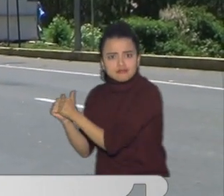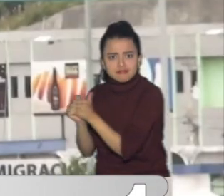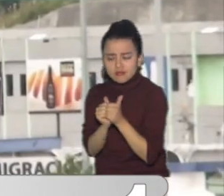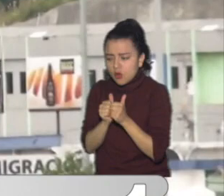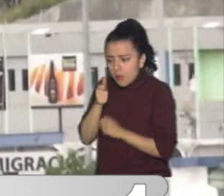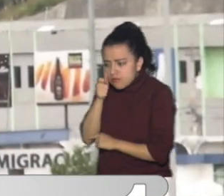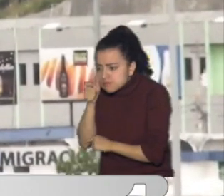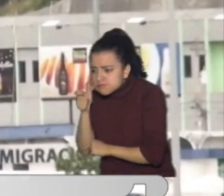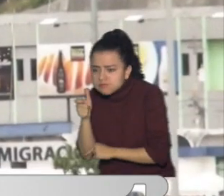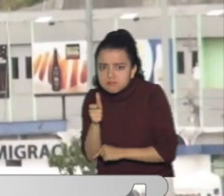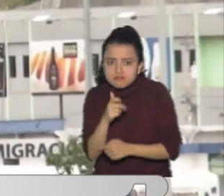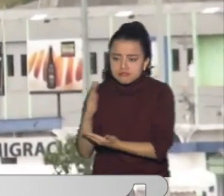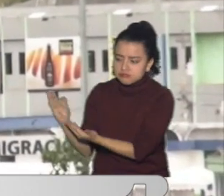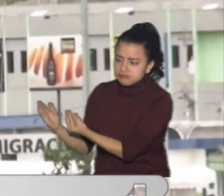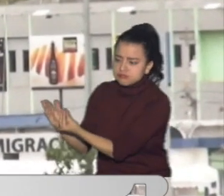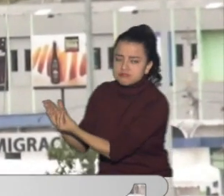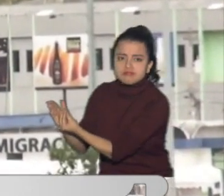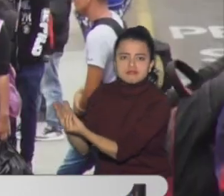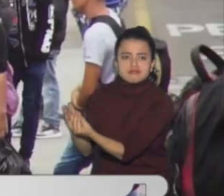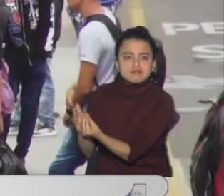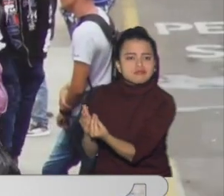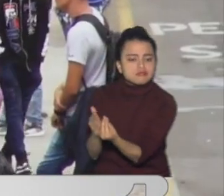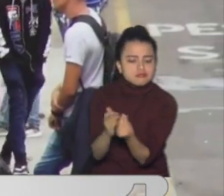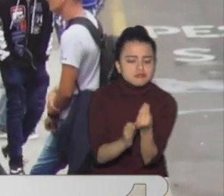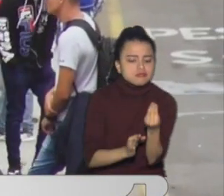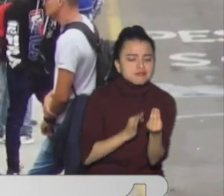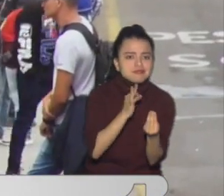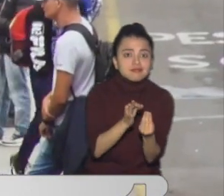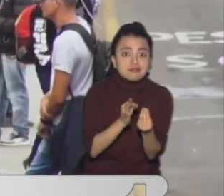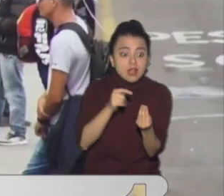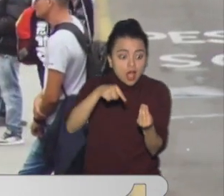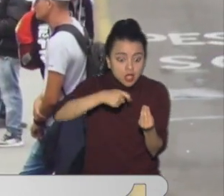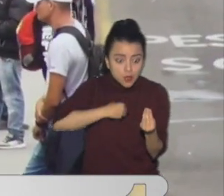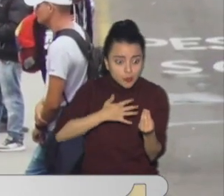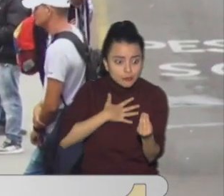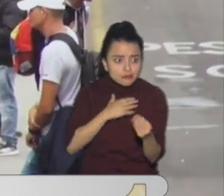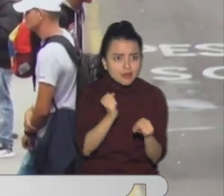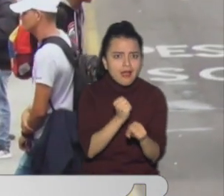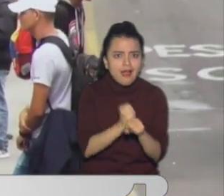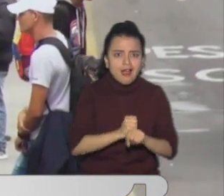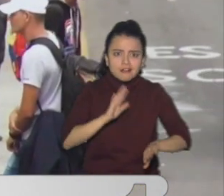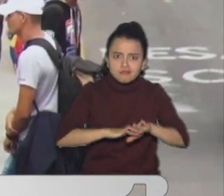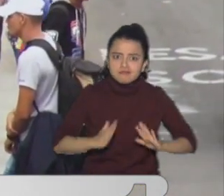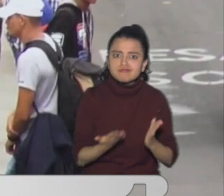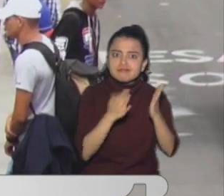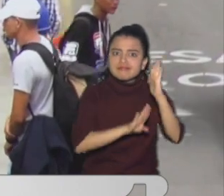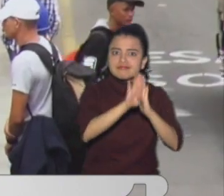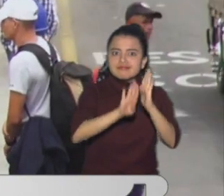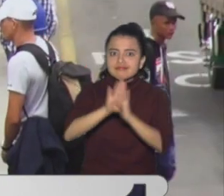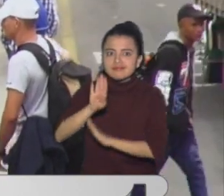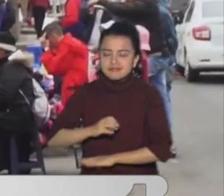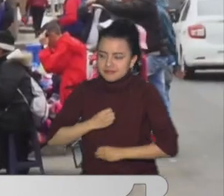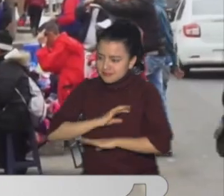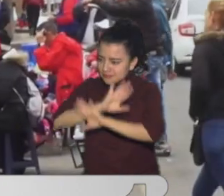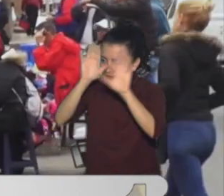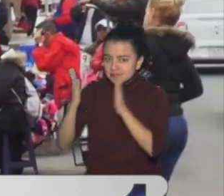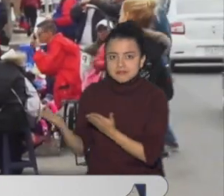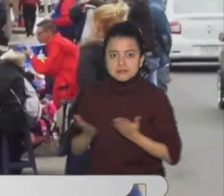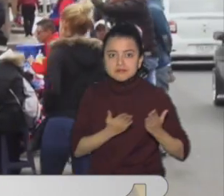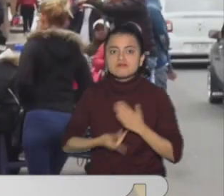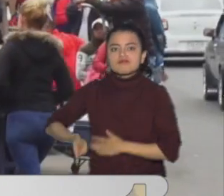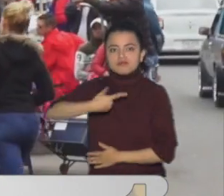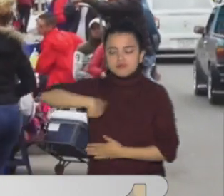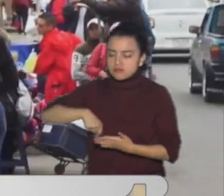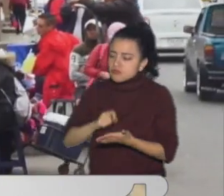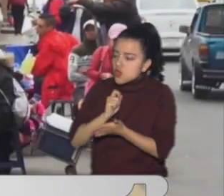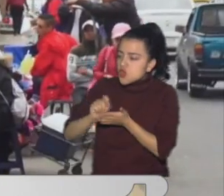estos migrantes tengan dignidad, para que sean productivos en nuestro país, para que el mensaje de que tenemos identificados, sabemos quiénes son,